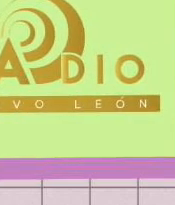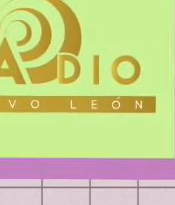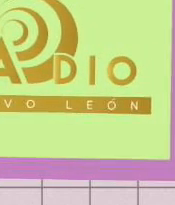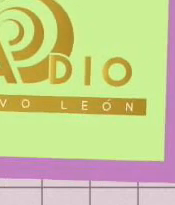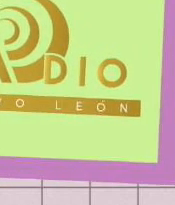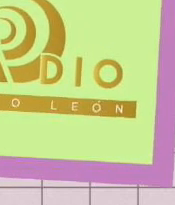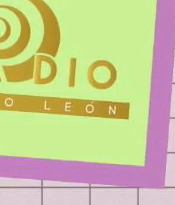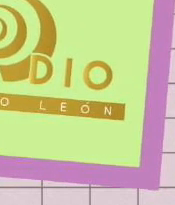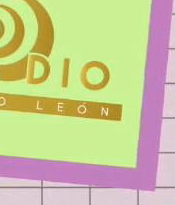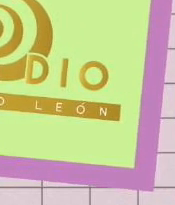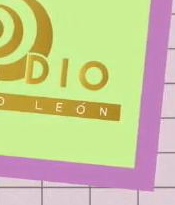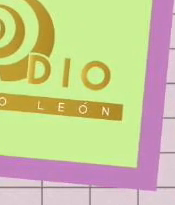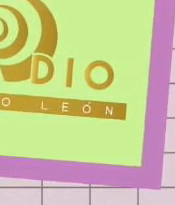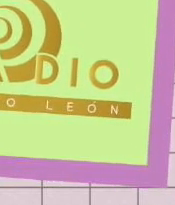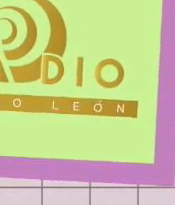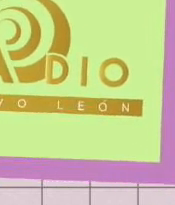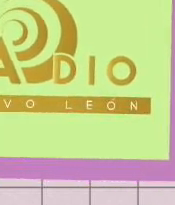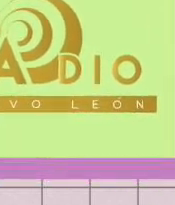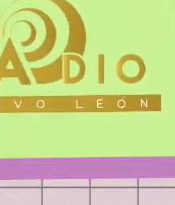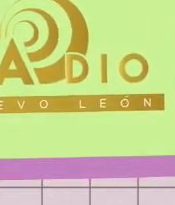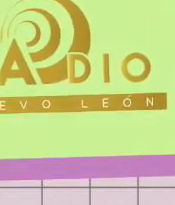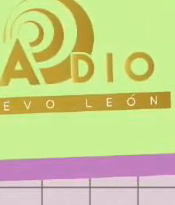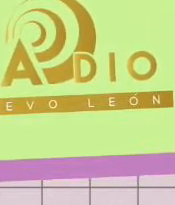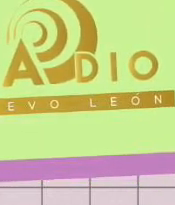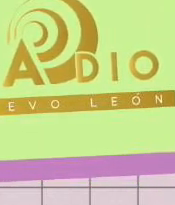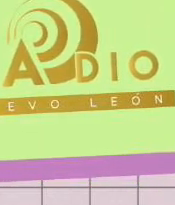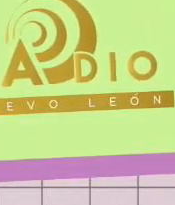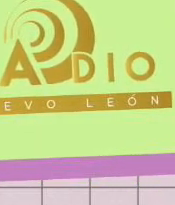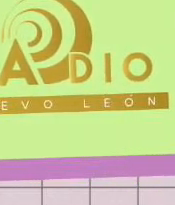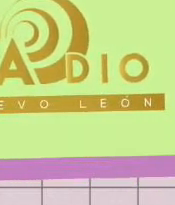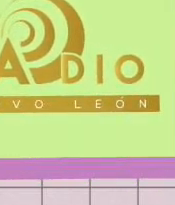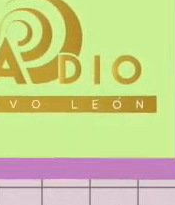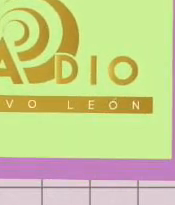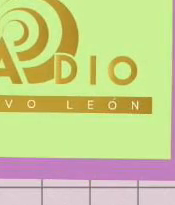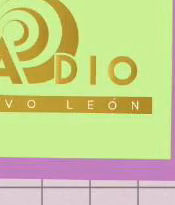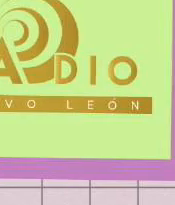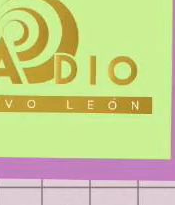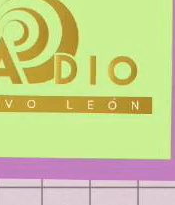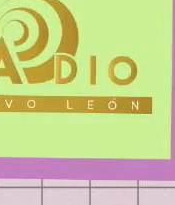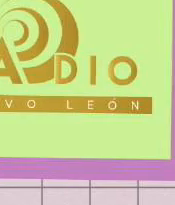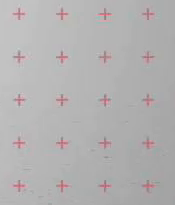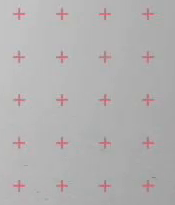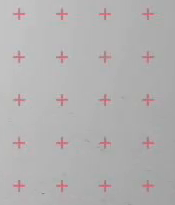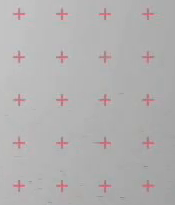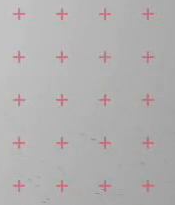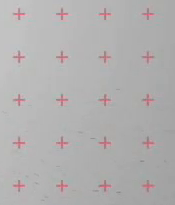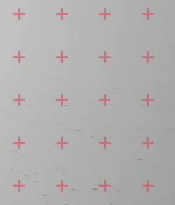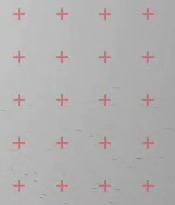pero más unidos que nunca.